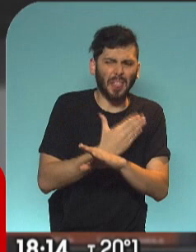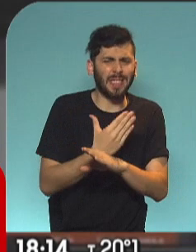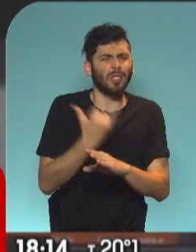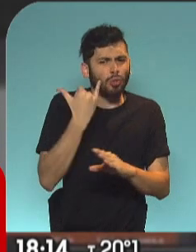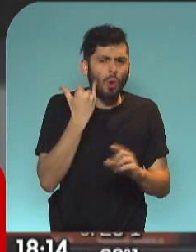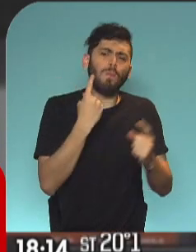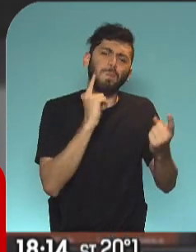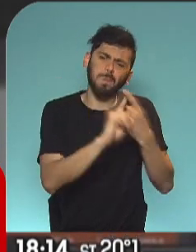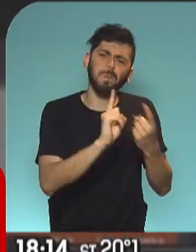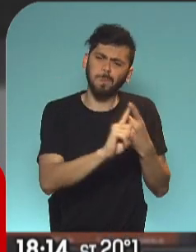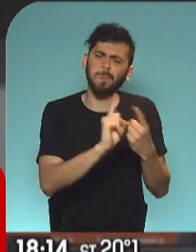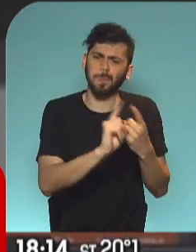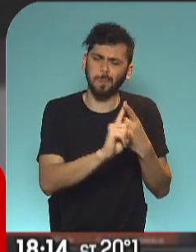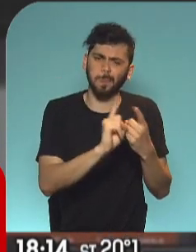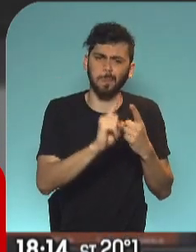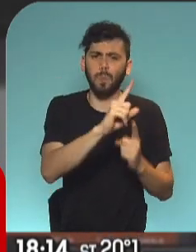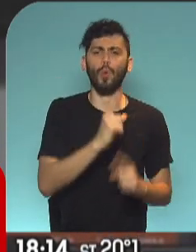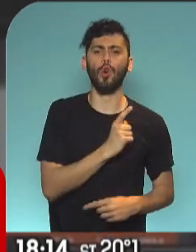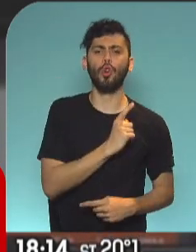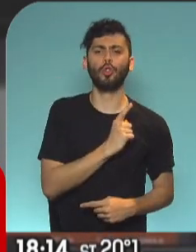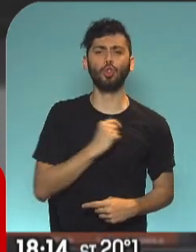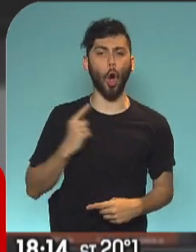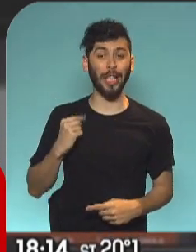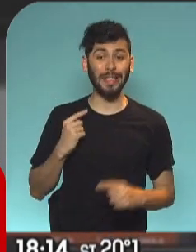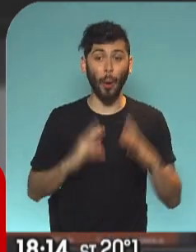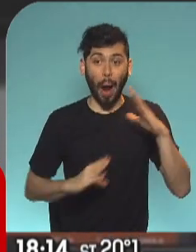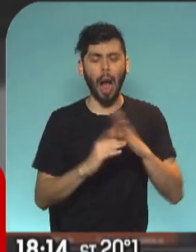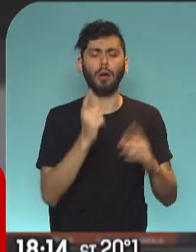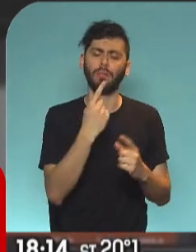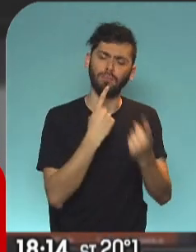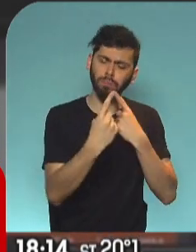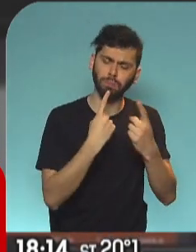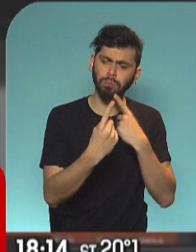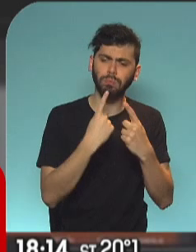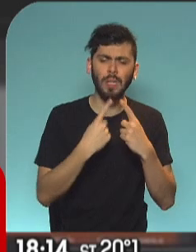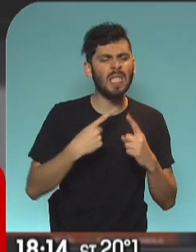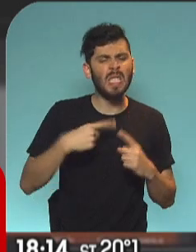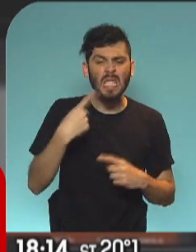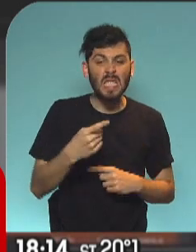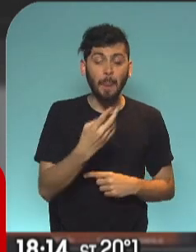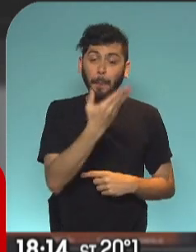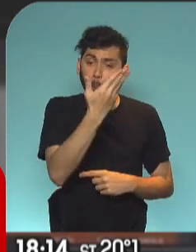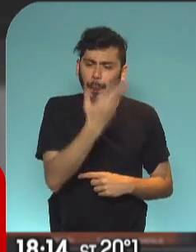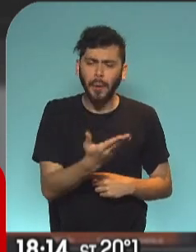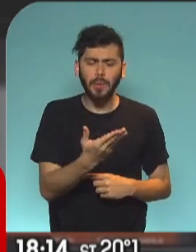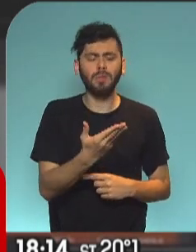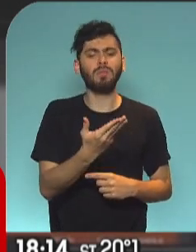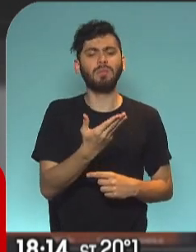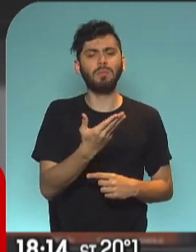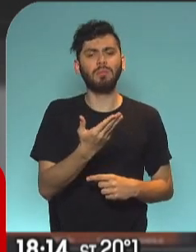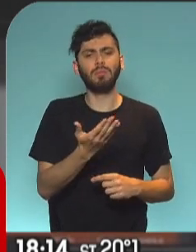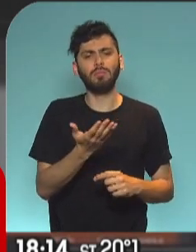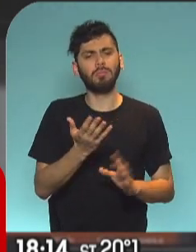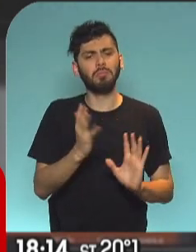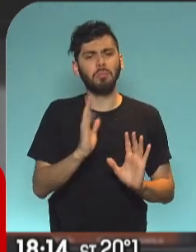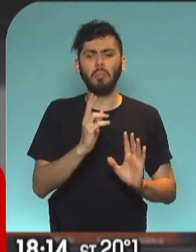primeras conversaciones con Kristalina Georgieva. Y siempre encontré en ella una mirada